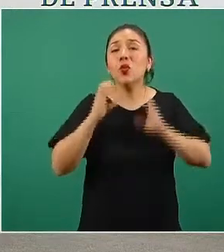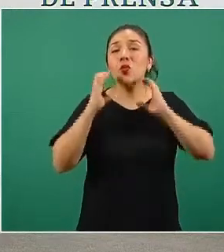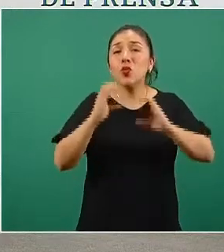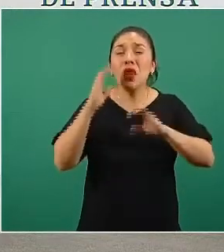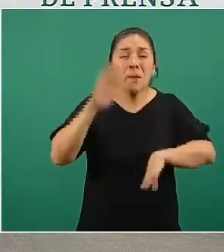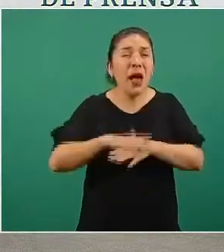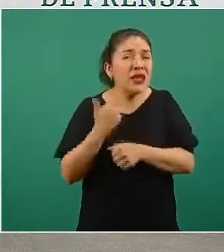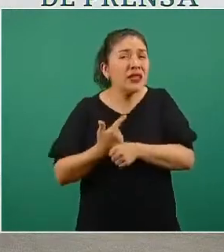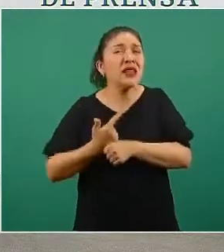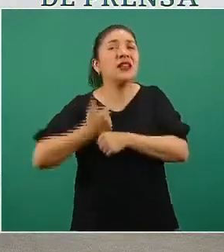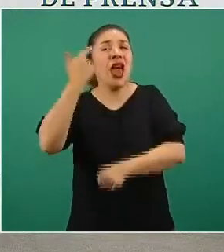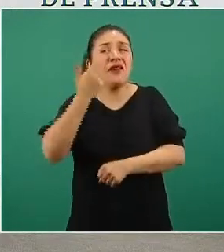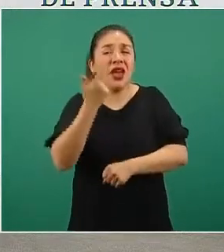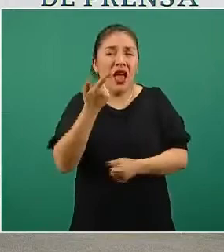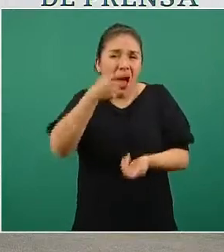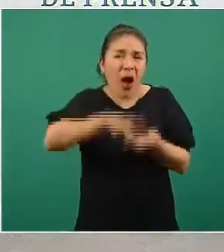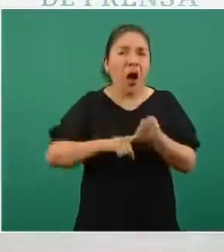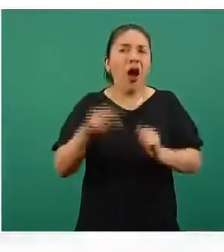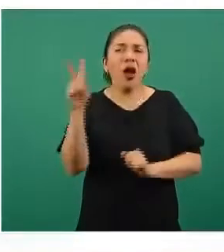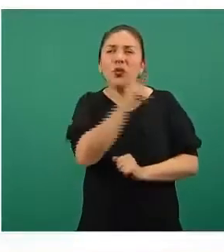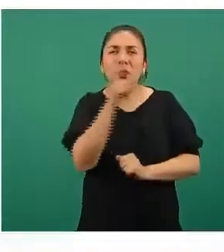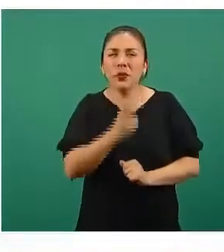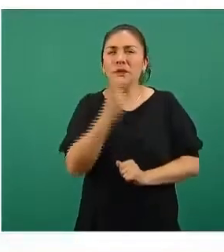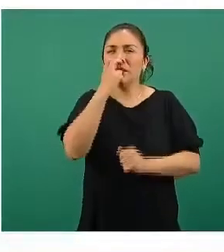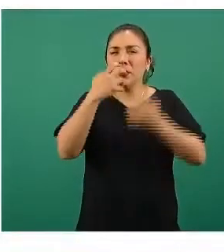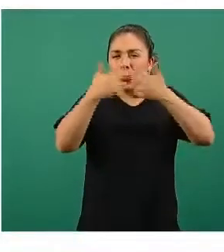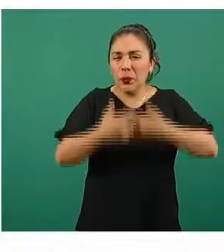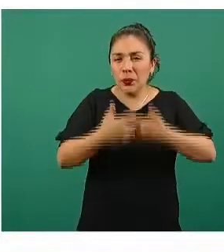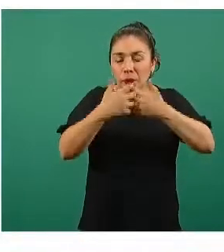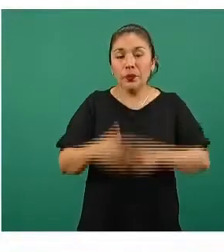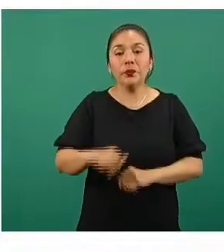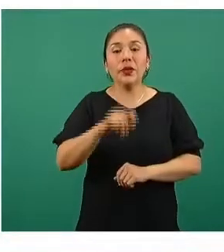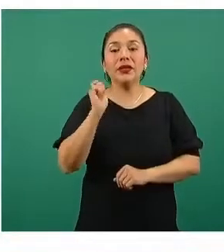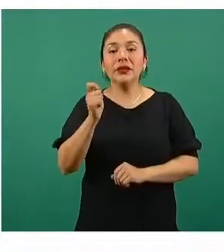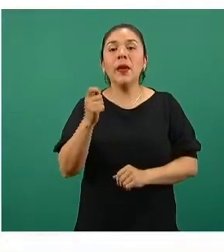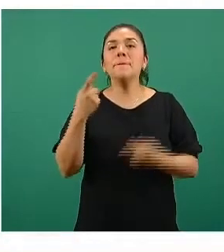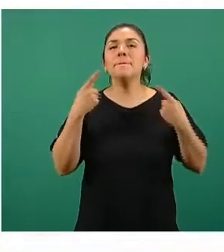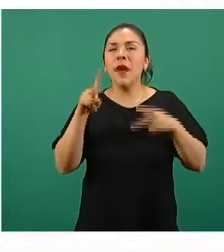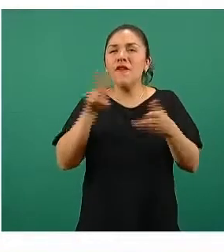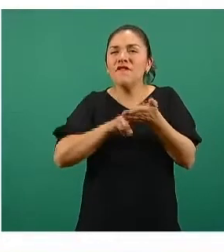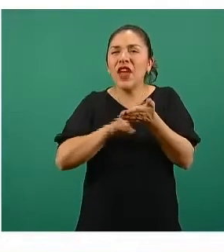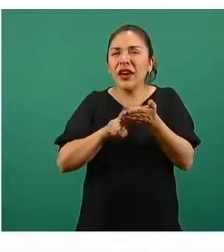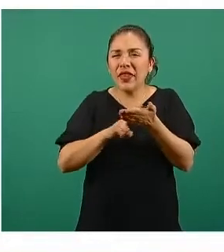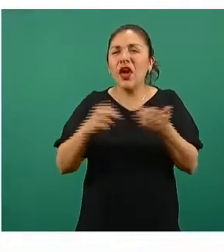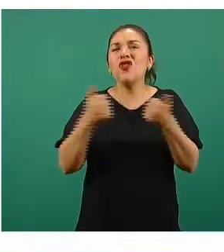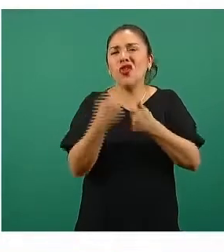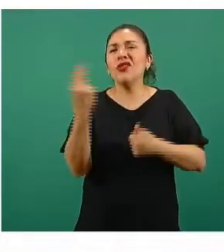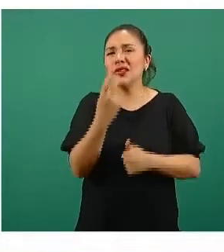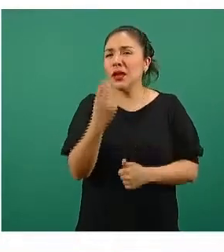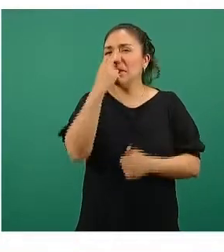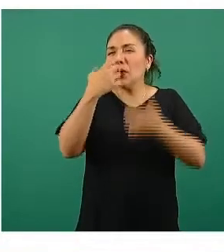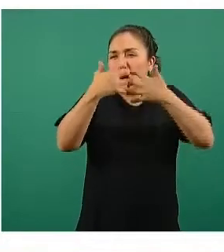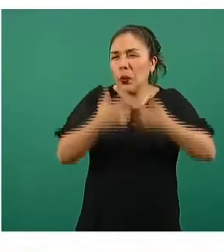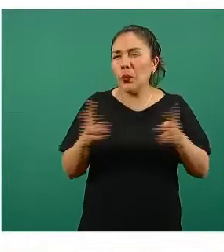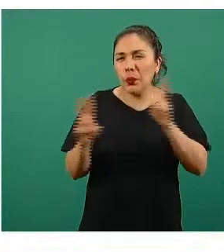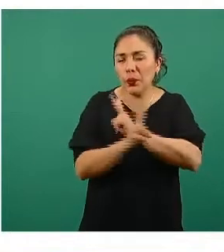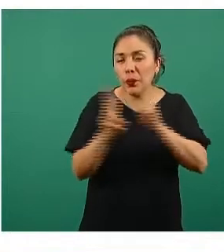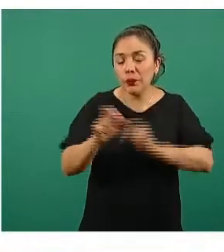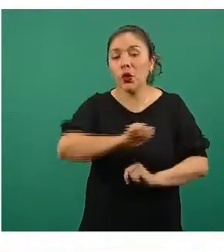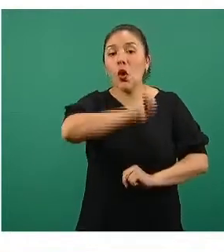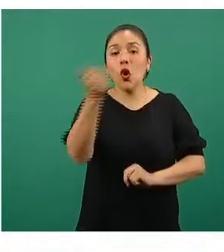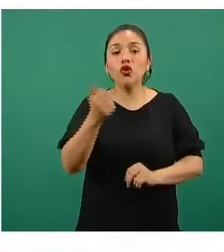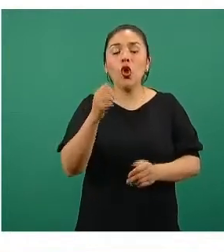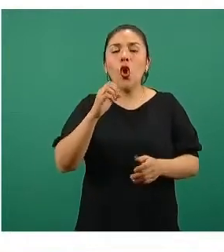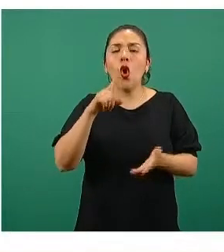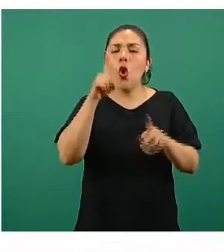cuidados críticos. La línea verde, personas hospitalizadas con respirador mecánico. La línea dorada es el